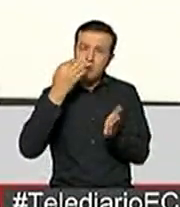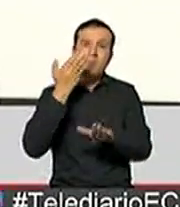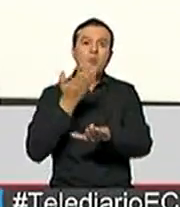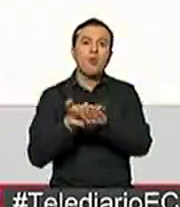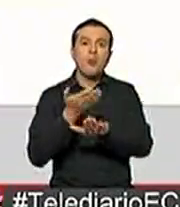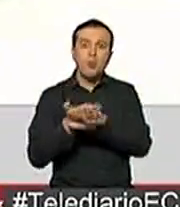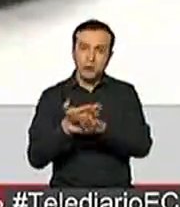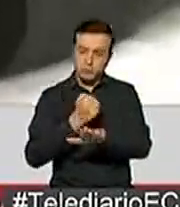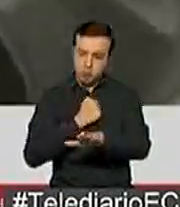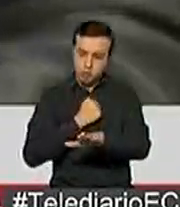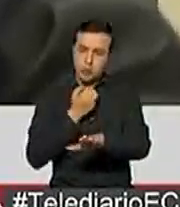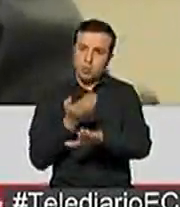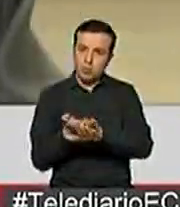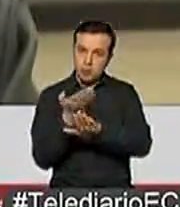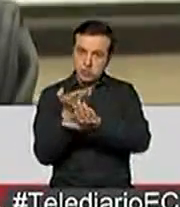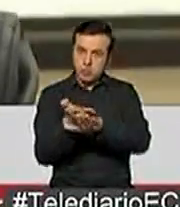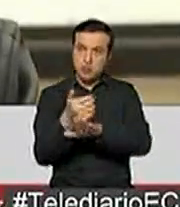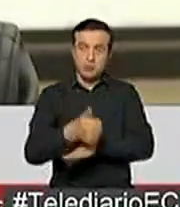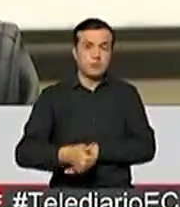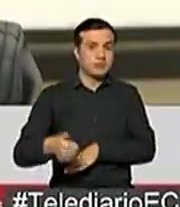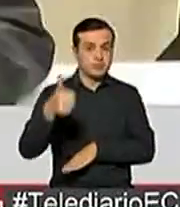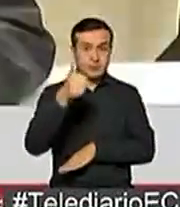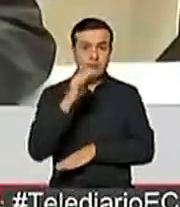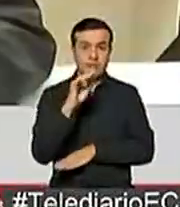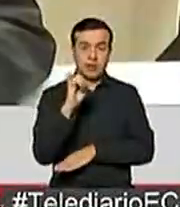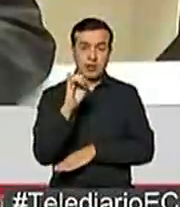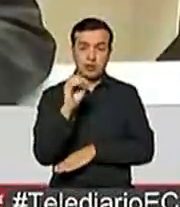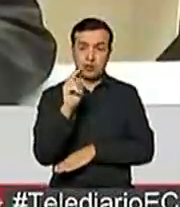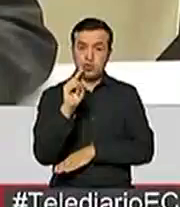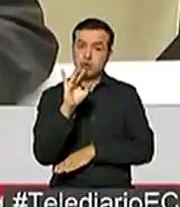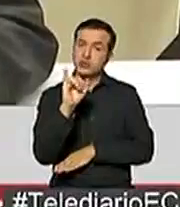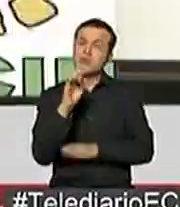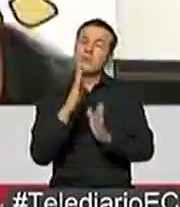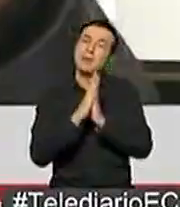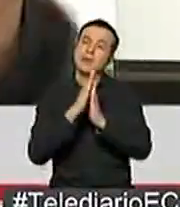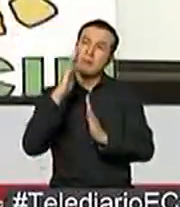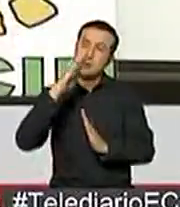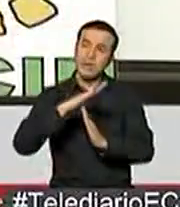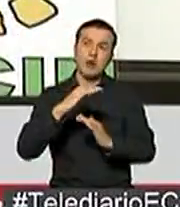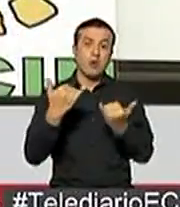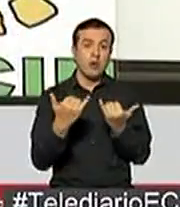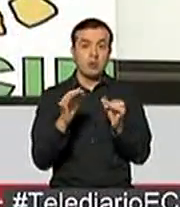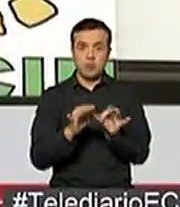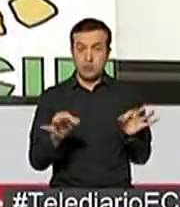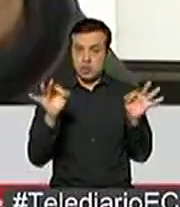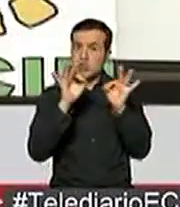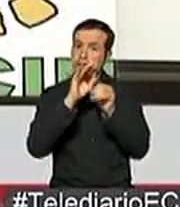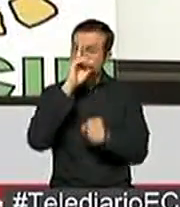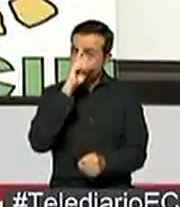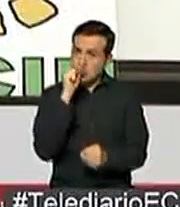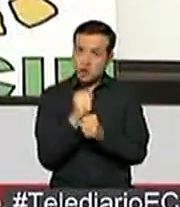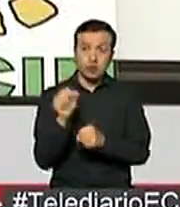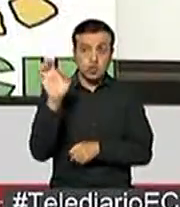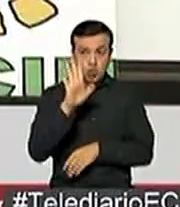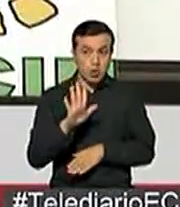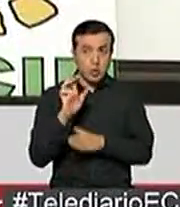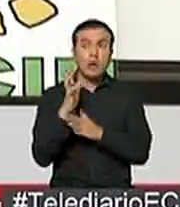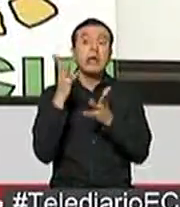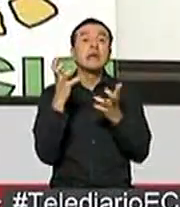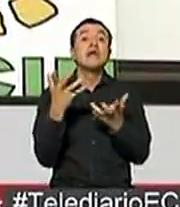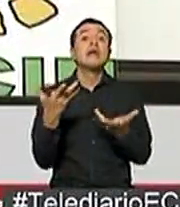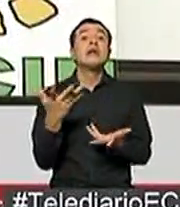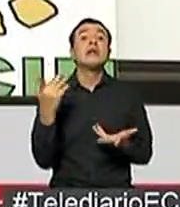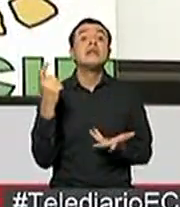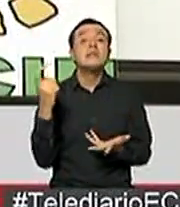de pueblo el máximo representante de fe no sin hace un llamado a la paz es el momento de trabajar el pueblo ecuatoriano que lo que